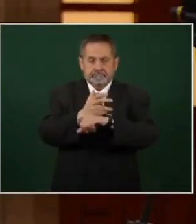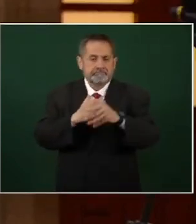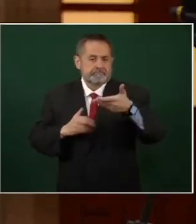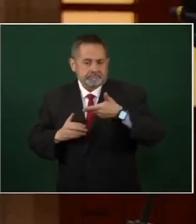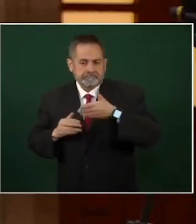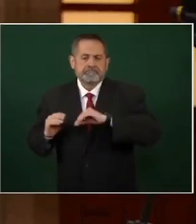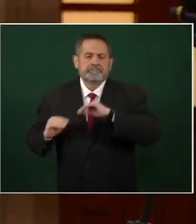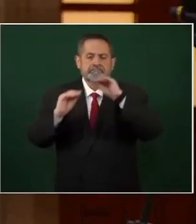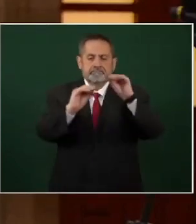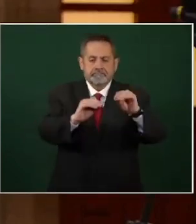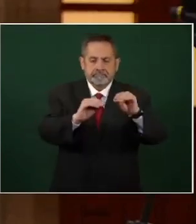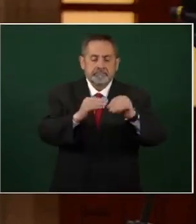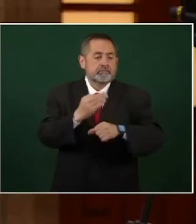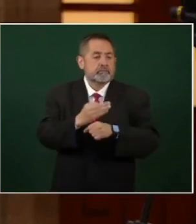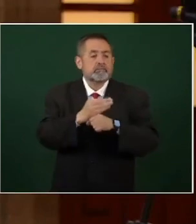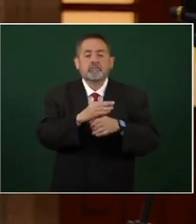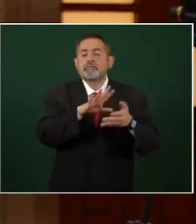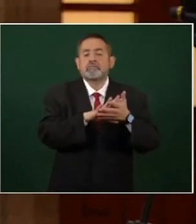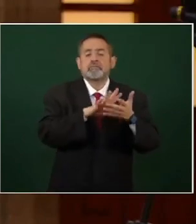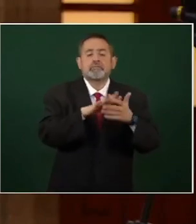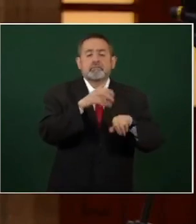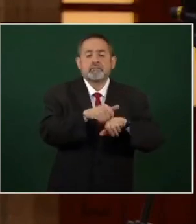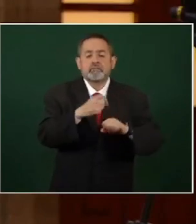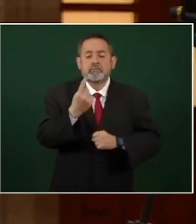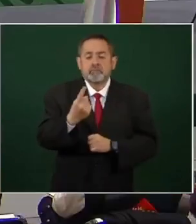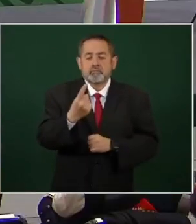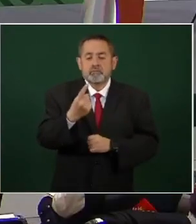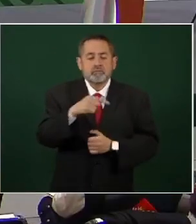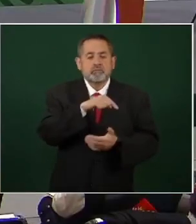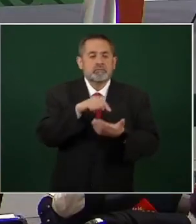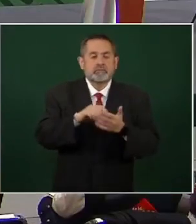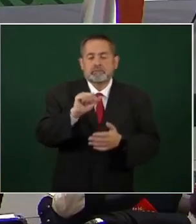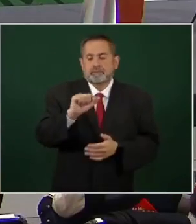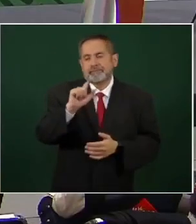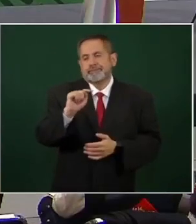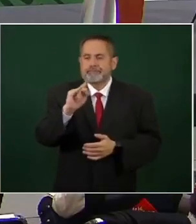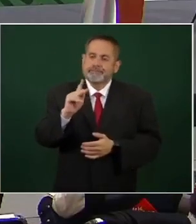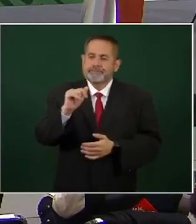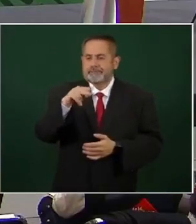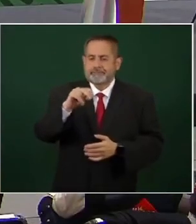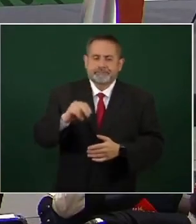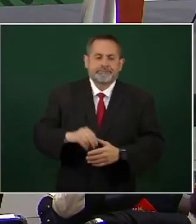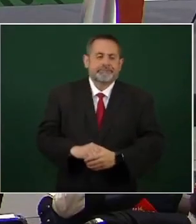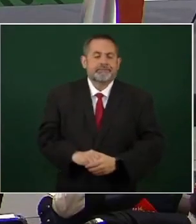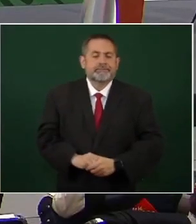preso en el Cerezo número 1 en el altiplano. Adelante.